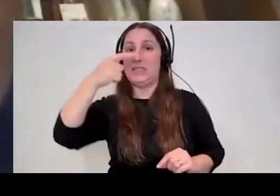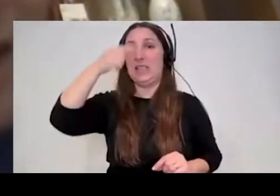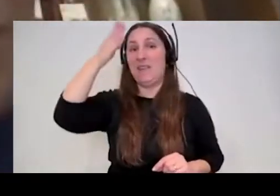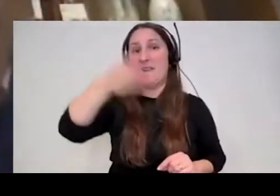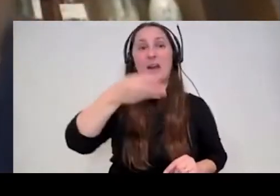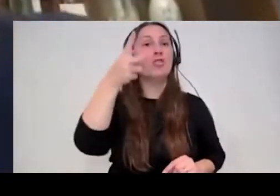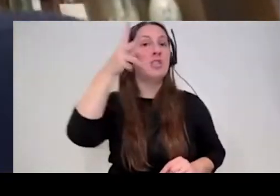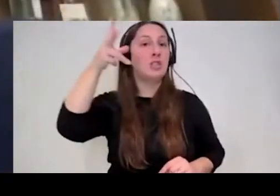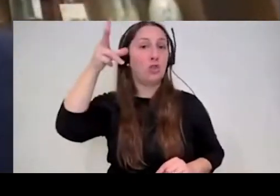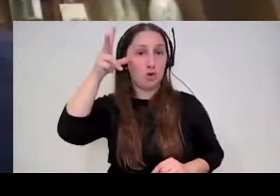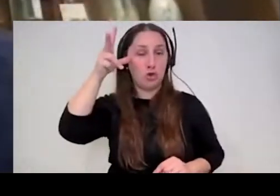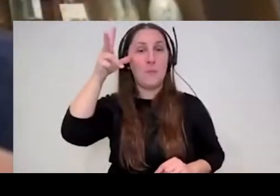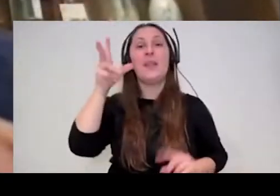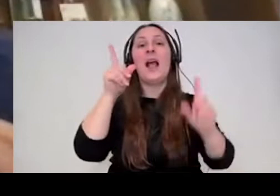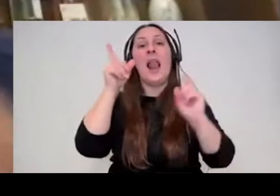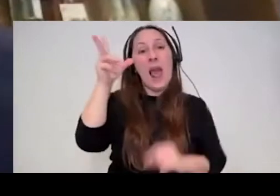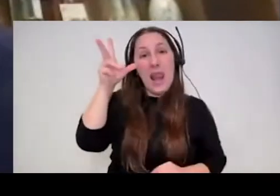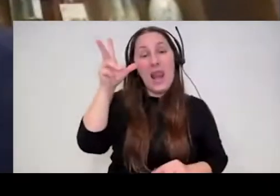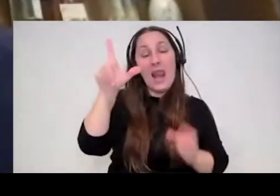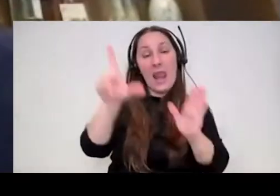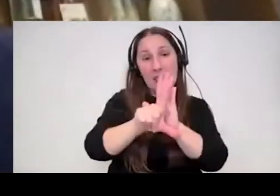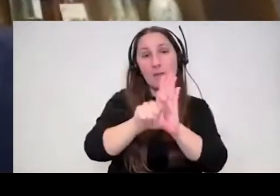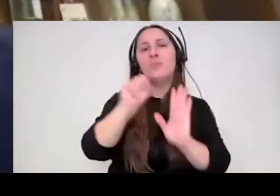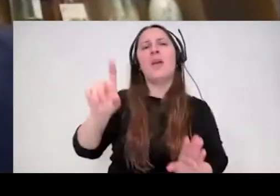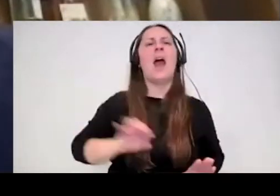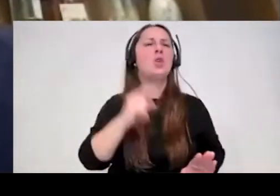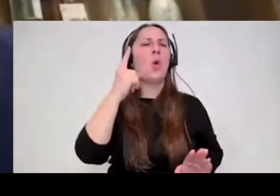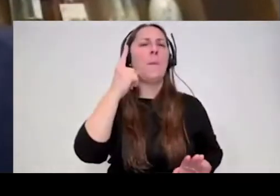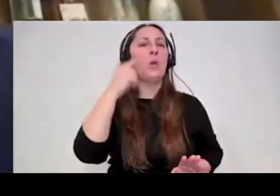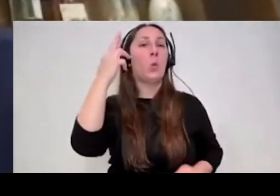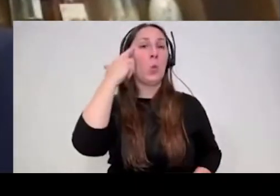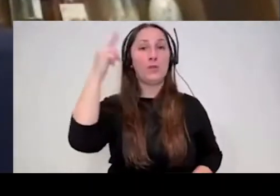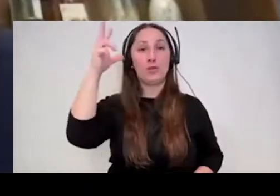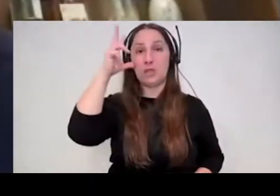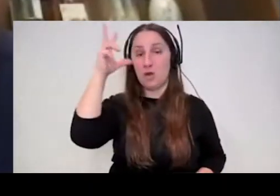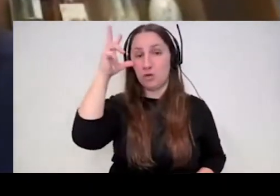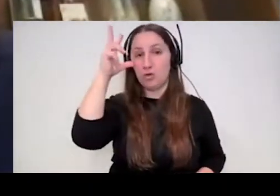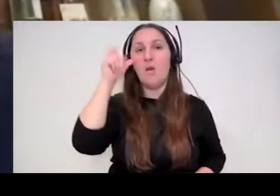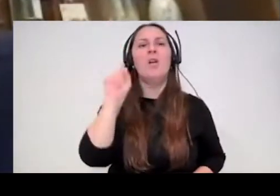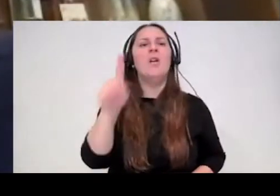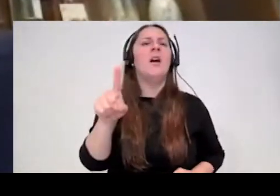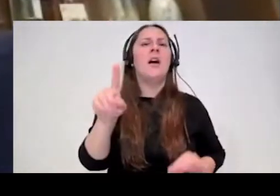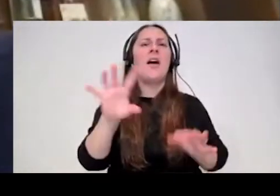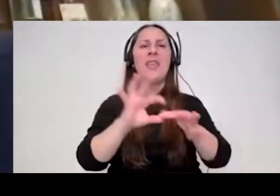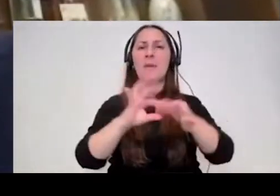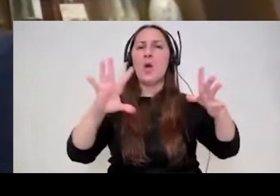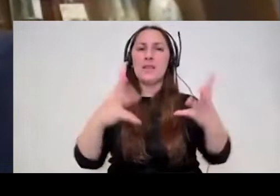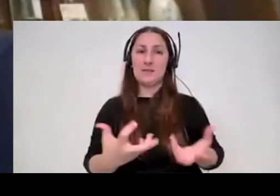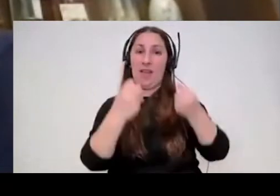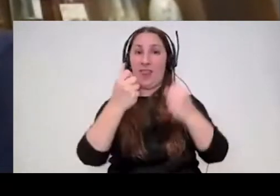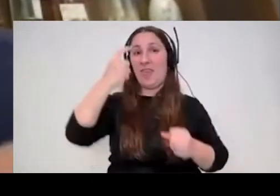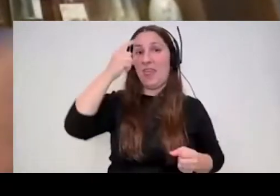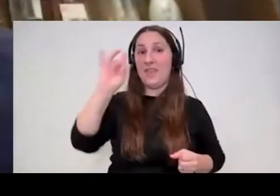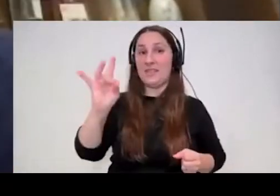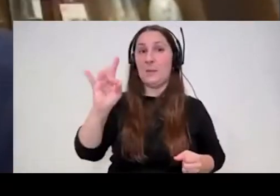467/88. La ley también es del 88. Ustedes vean que la democracia se recuperó el 10 de diciembre del